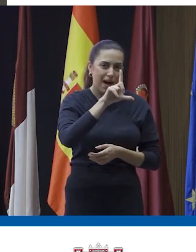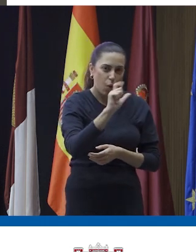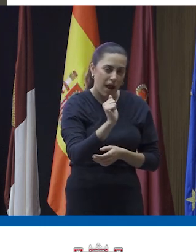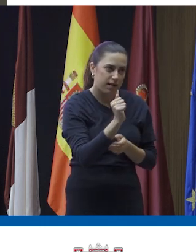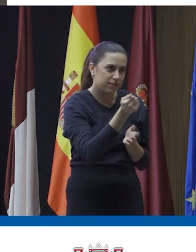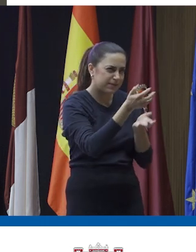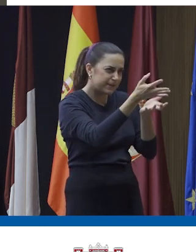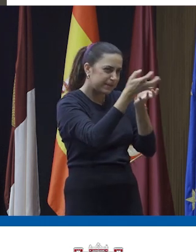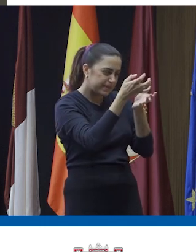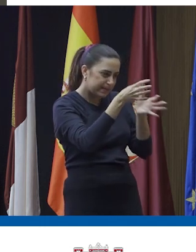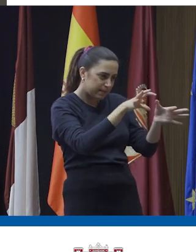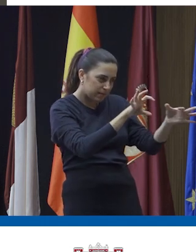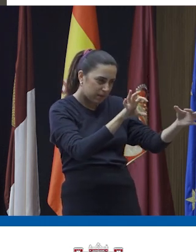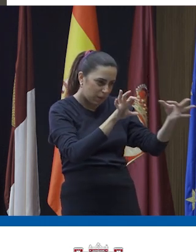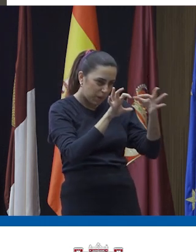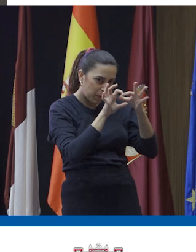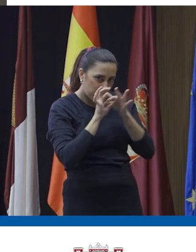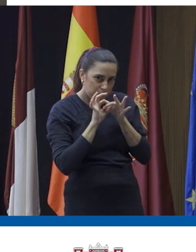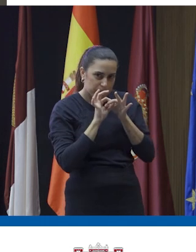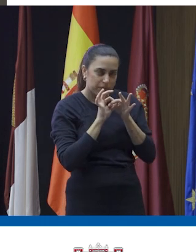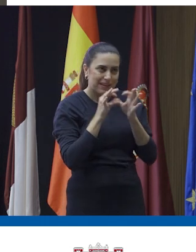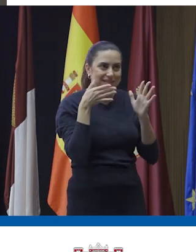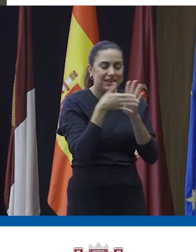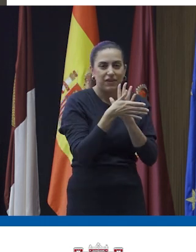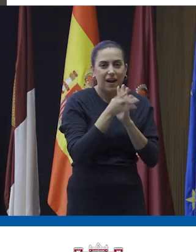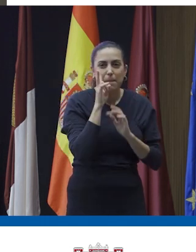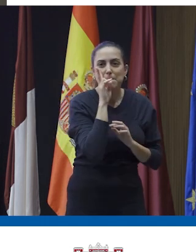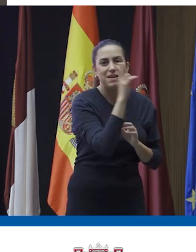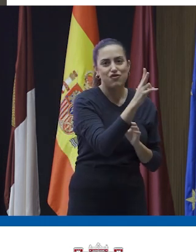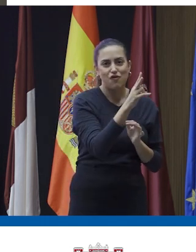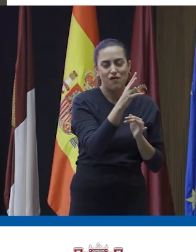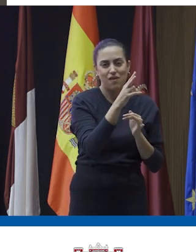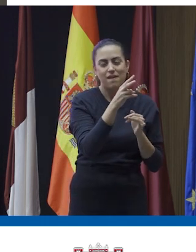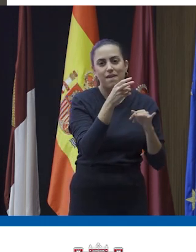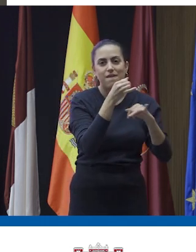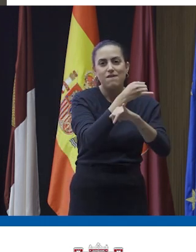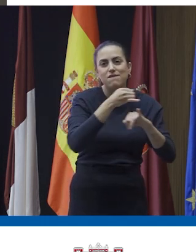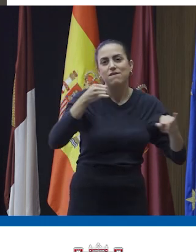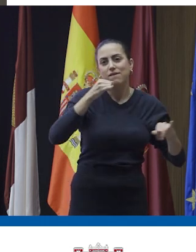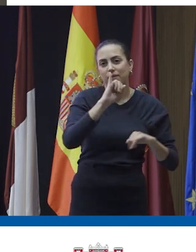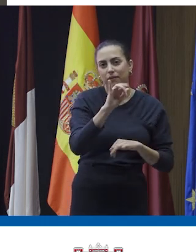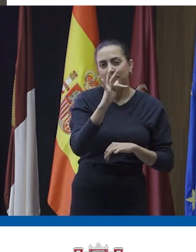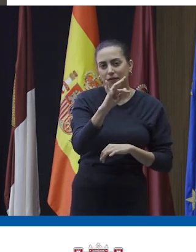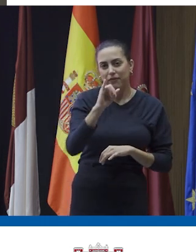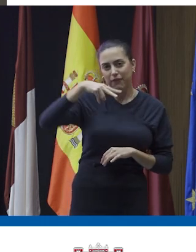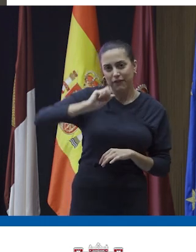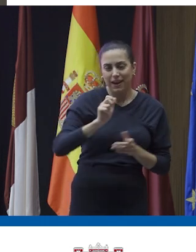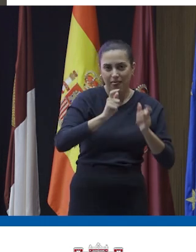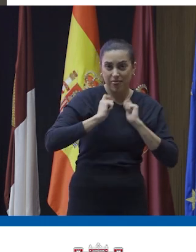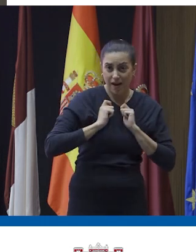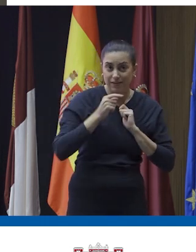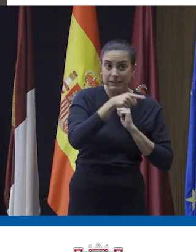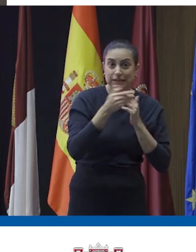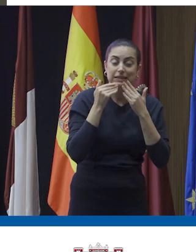más visión de toda la retina, es el punto que consigue la visión fina de nuestro ojo, y gracias a eso